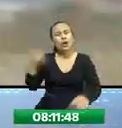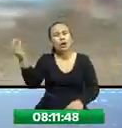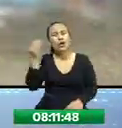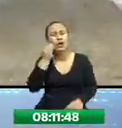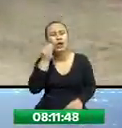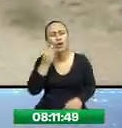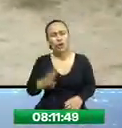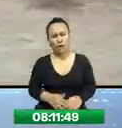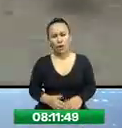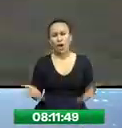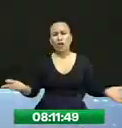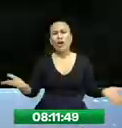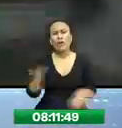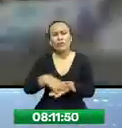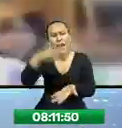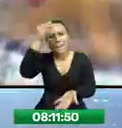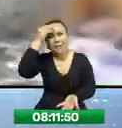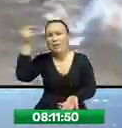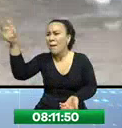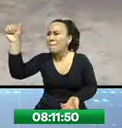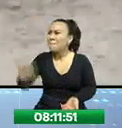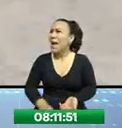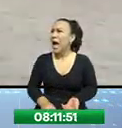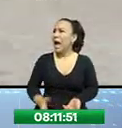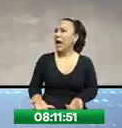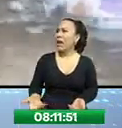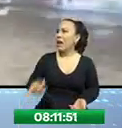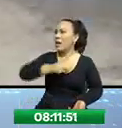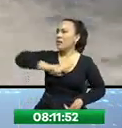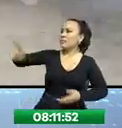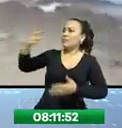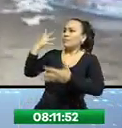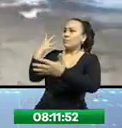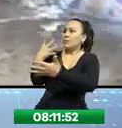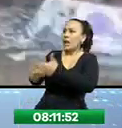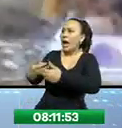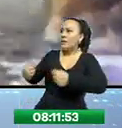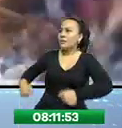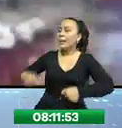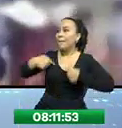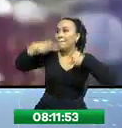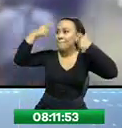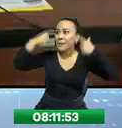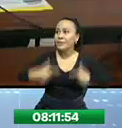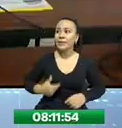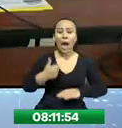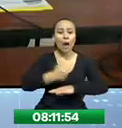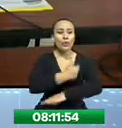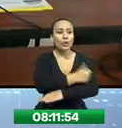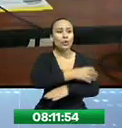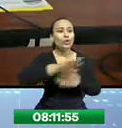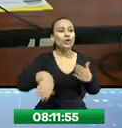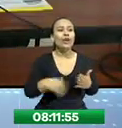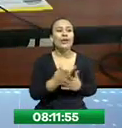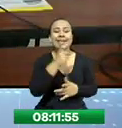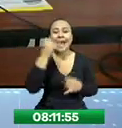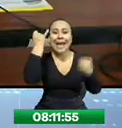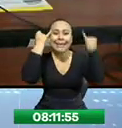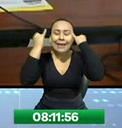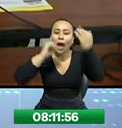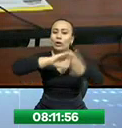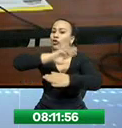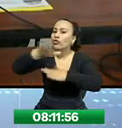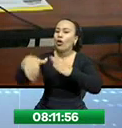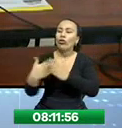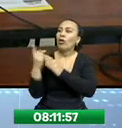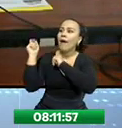habrá aprendido esa tradición? Imagínate tú. Debe estar en la cárcel, el organizador, las autoridades que vieron, los que permitieron, todos deben estar en la